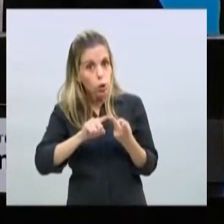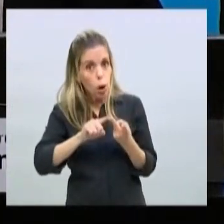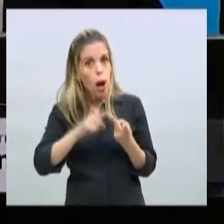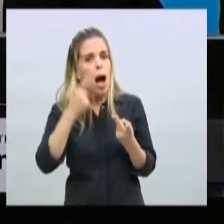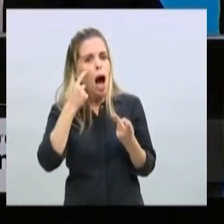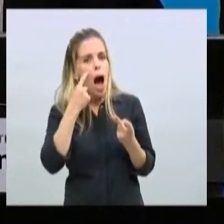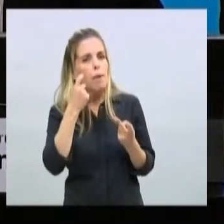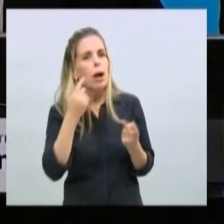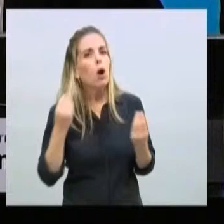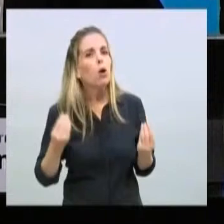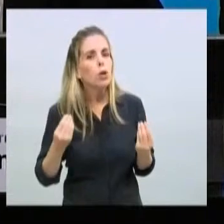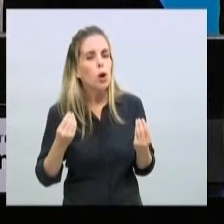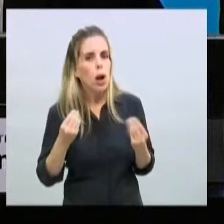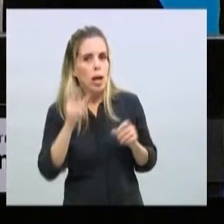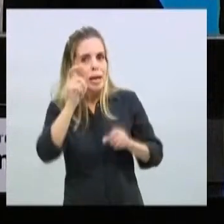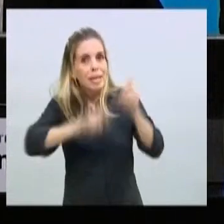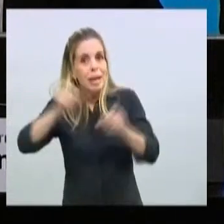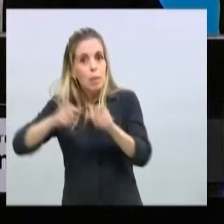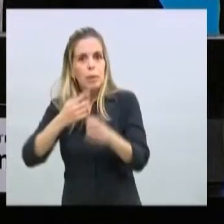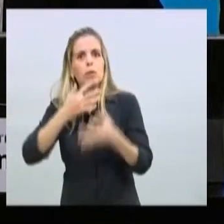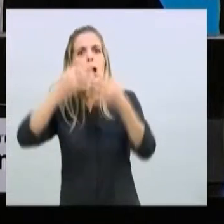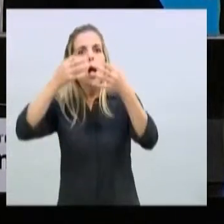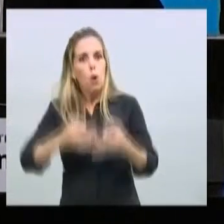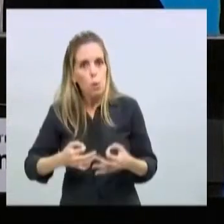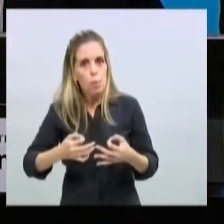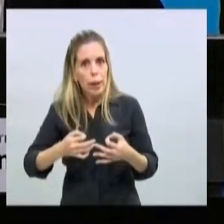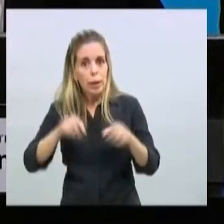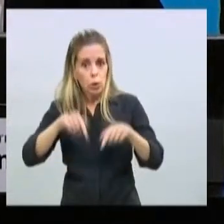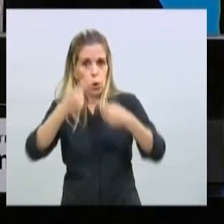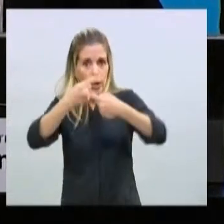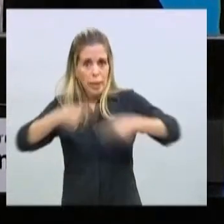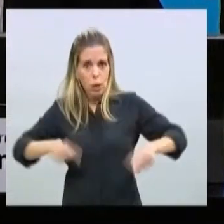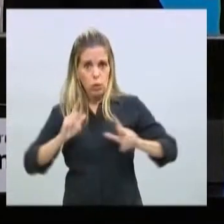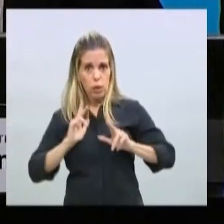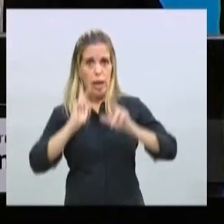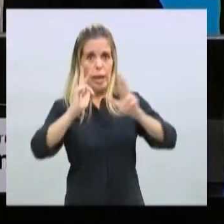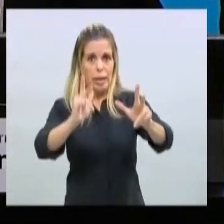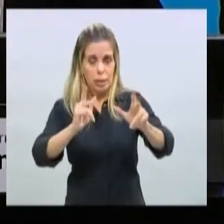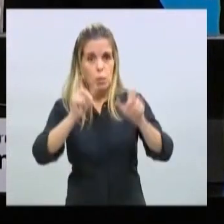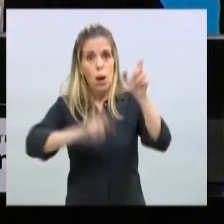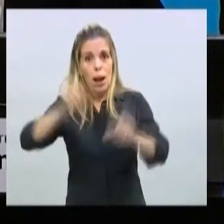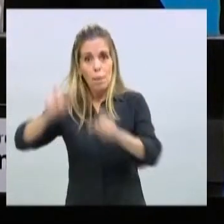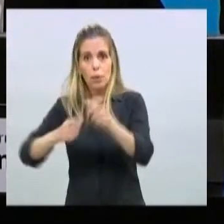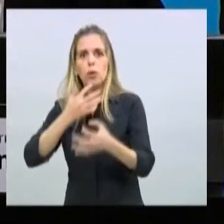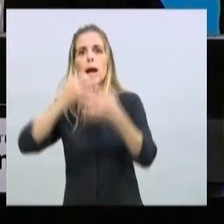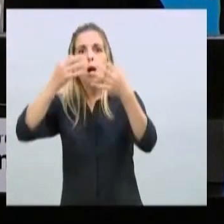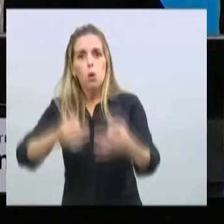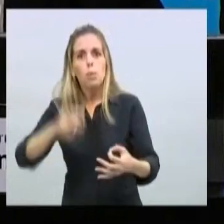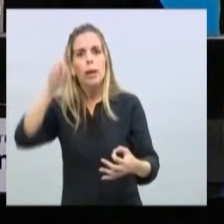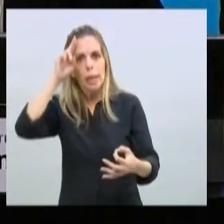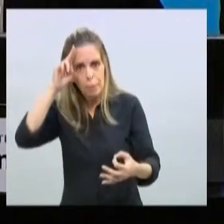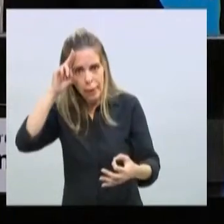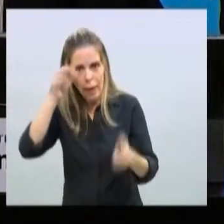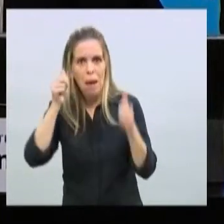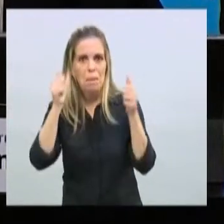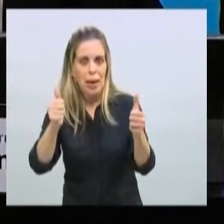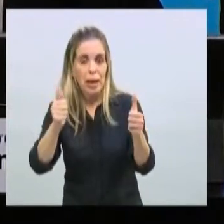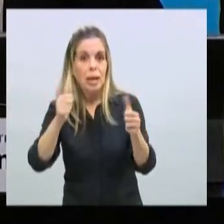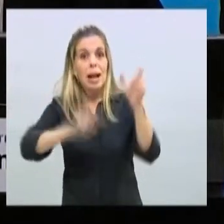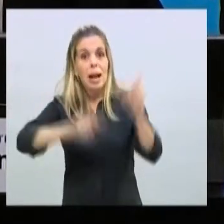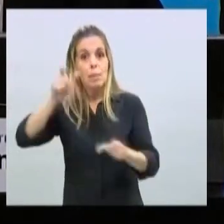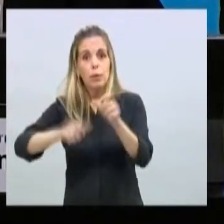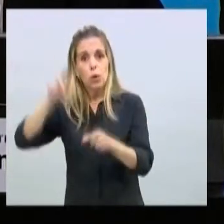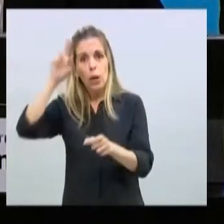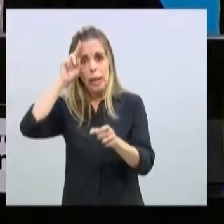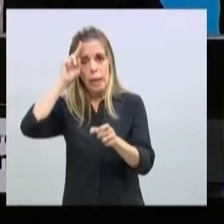la gente de las pautas que planteamos. Si no se cumple, volvemos para atrás, sin ningún problema, no vamos a arriesgar. Y eso lo vamos a ir